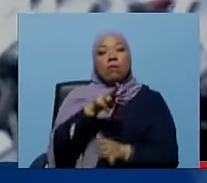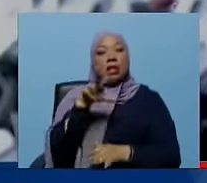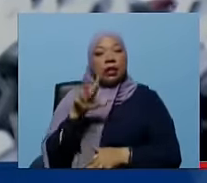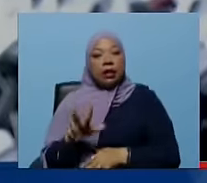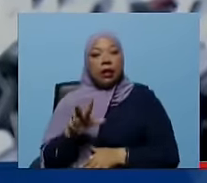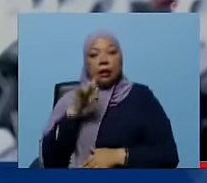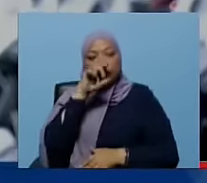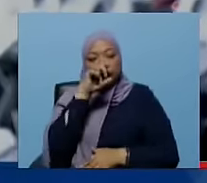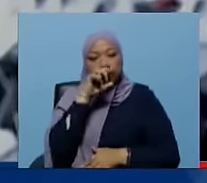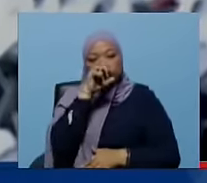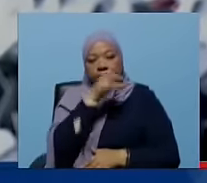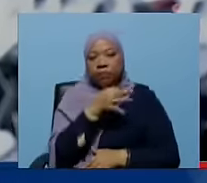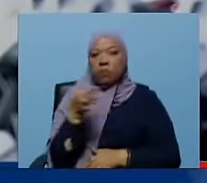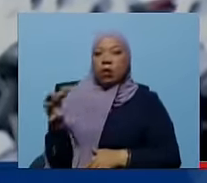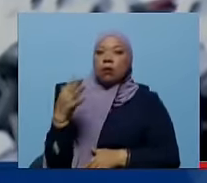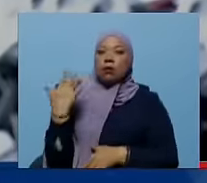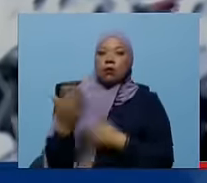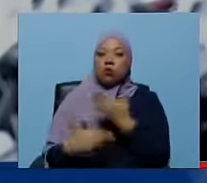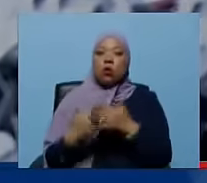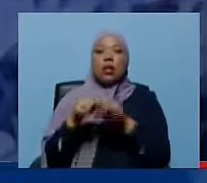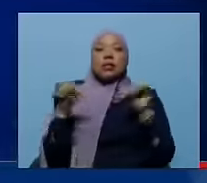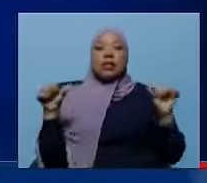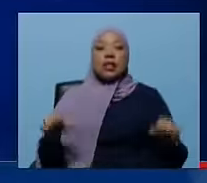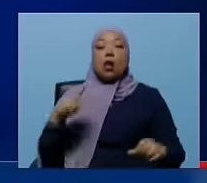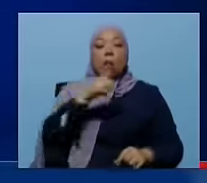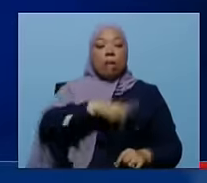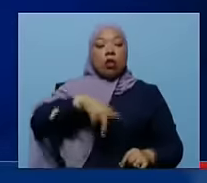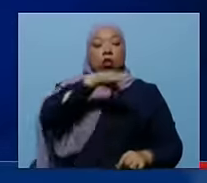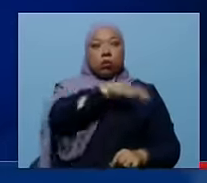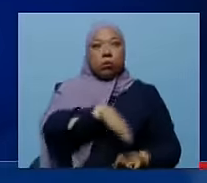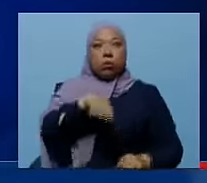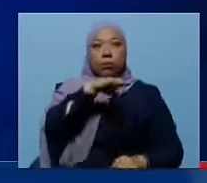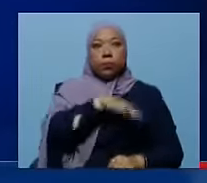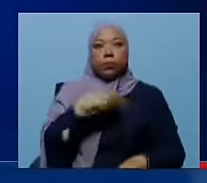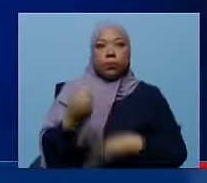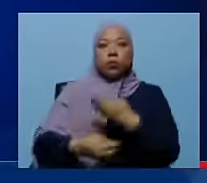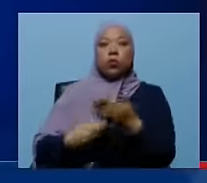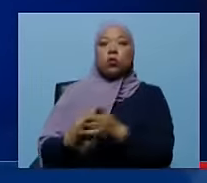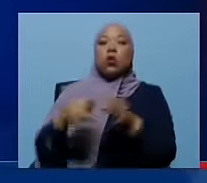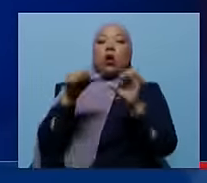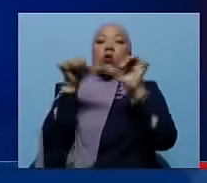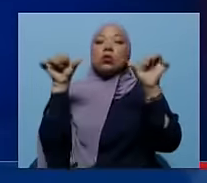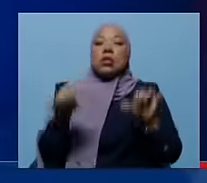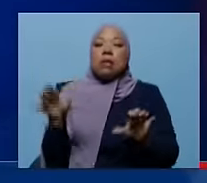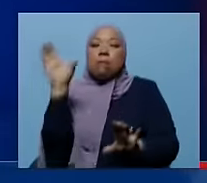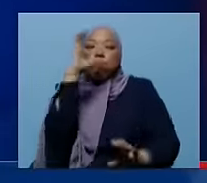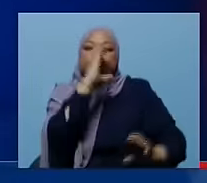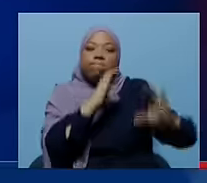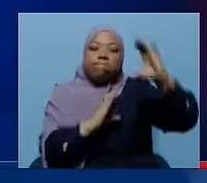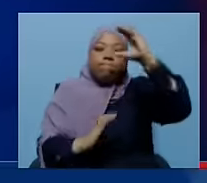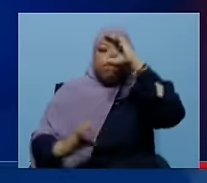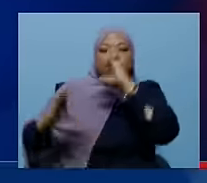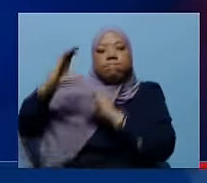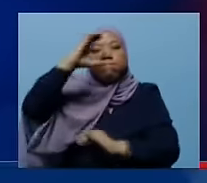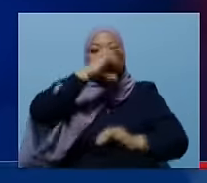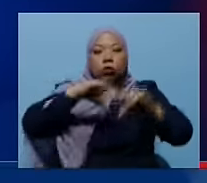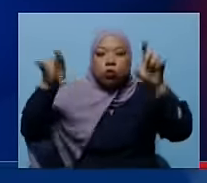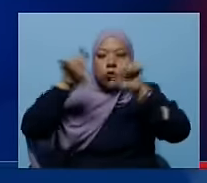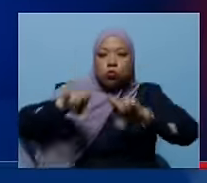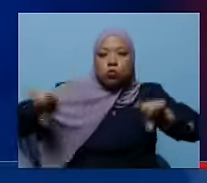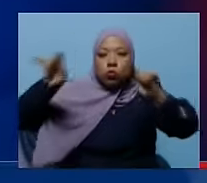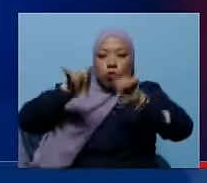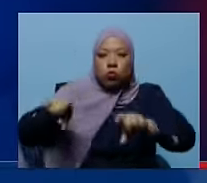venido perfeccionando el sistema de protección civil, haciéndolo un sistema científico, formando con